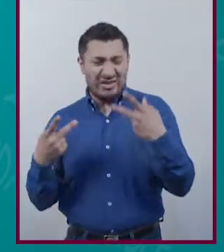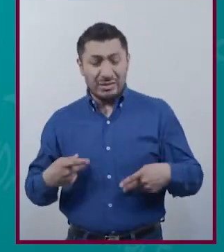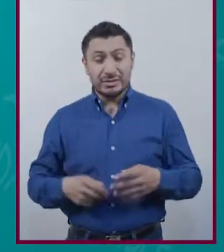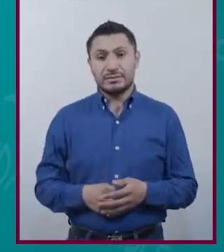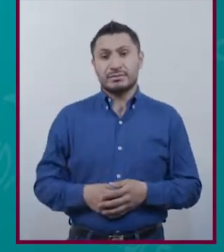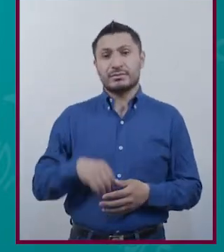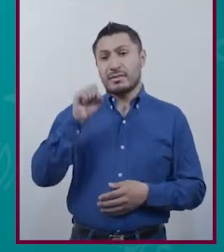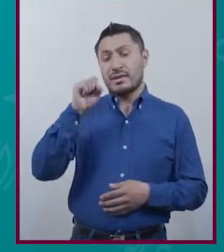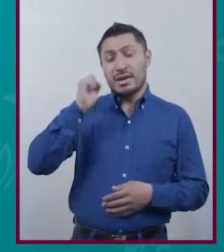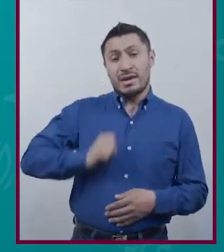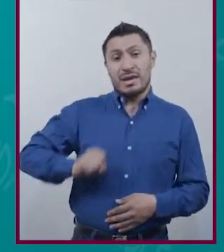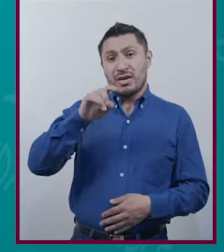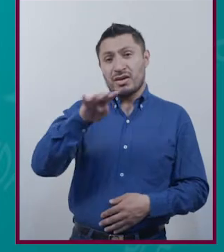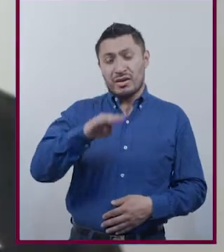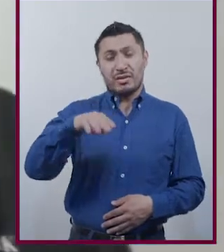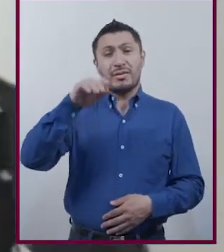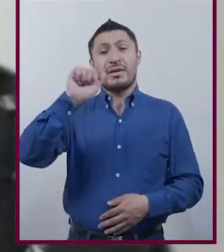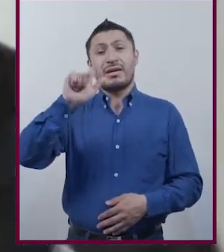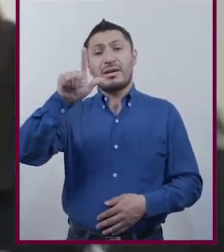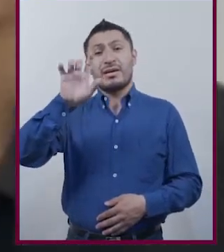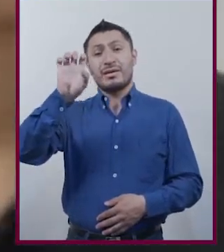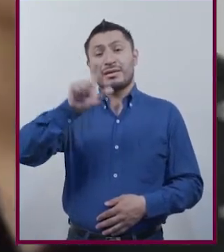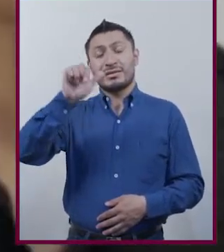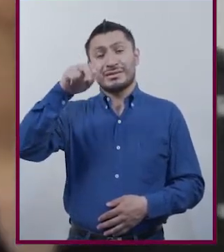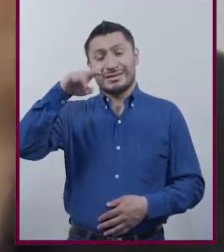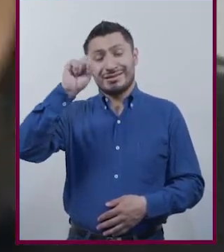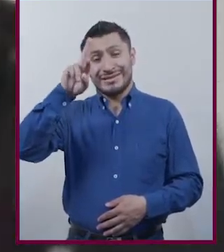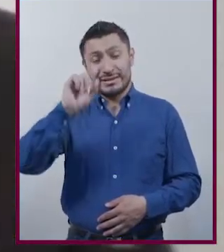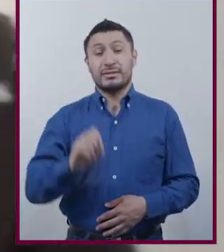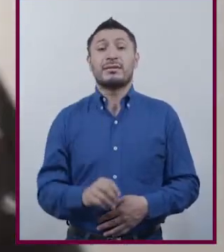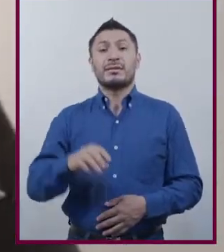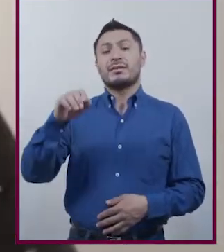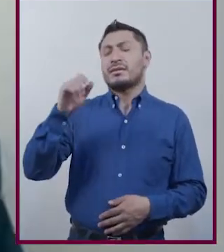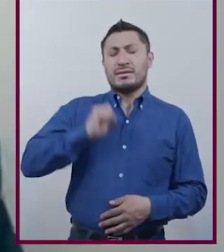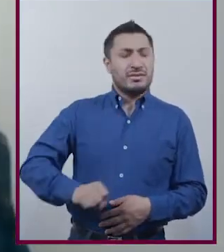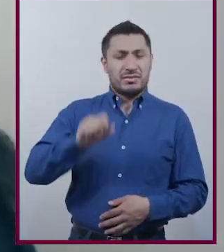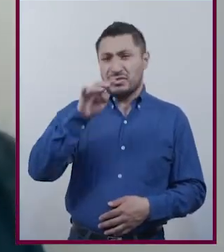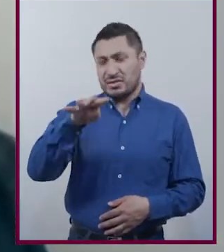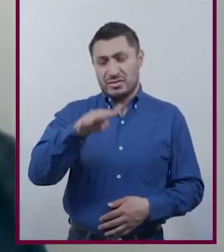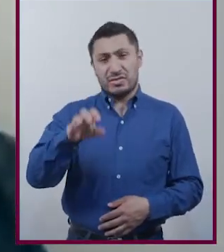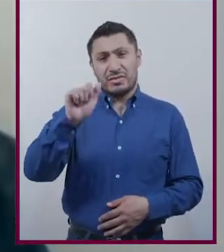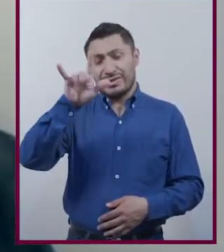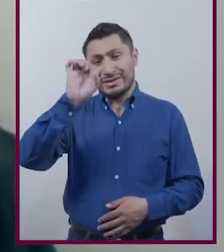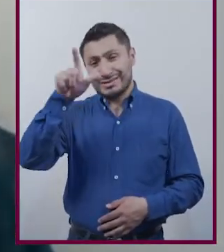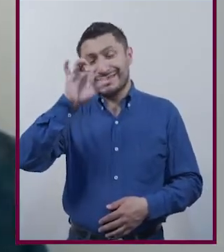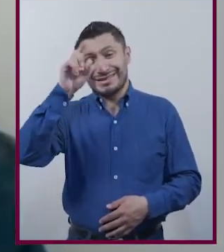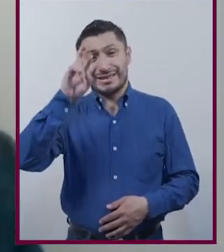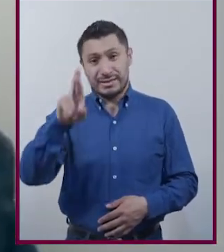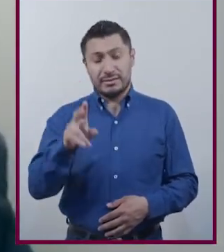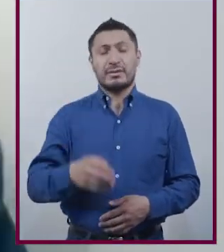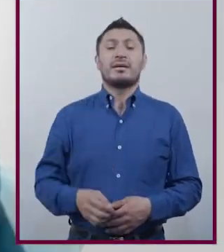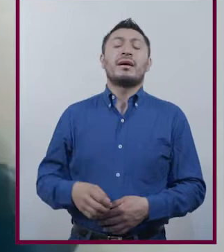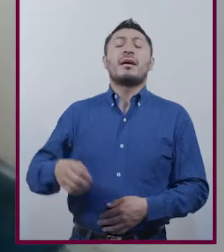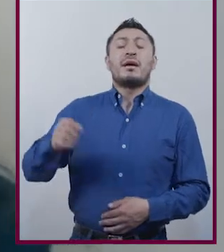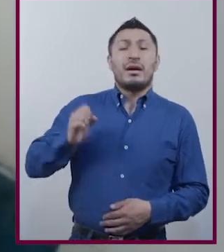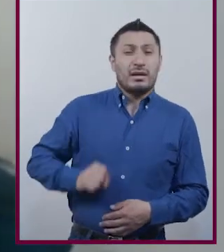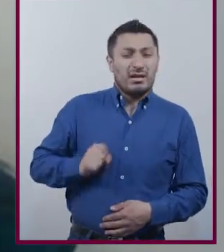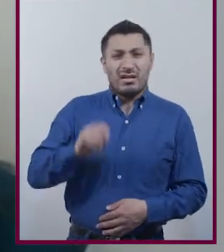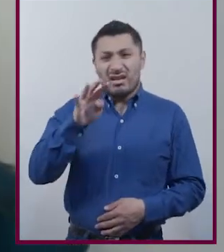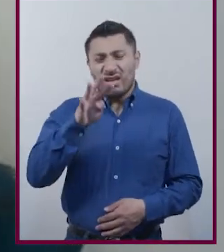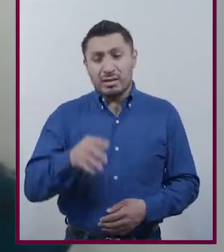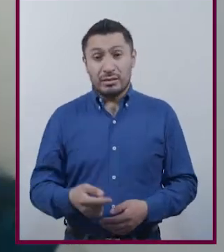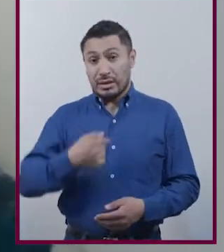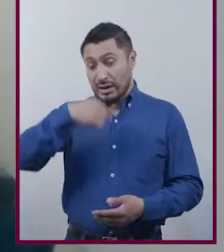XIX por Alexander Graham Bell. En el siglo XIX por Graham Bell. Fue como en el siglo XIX. Creo que el